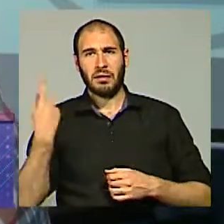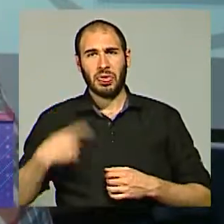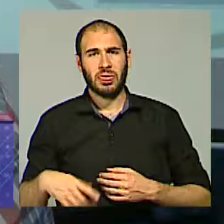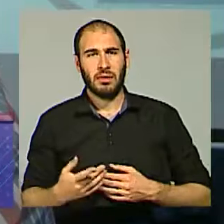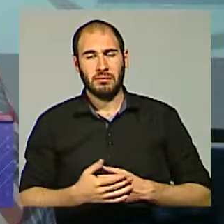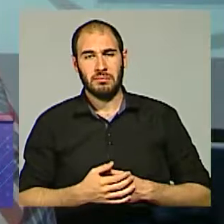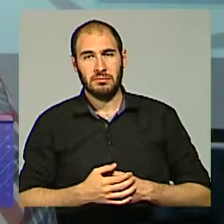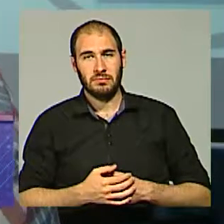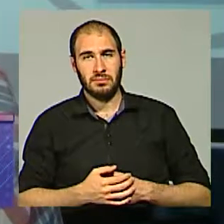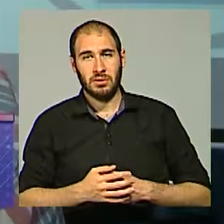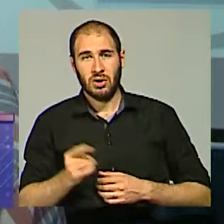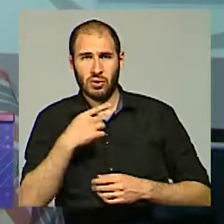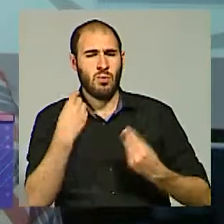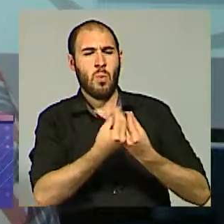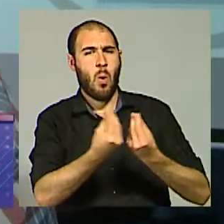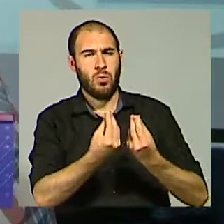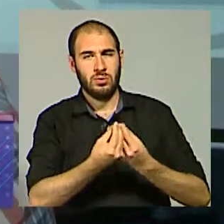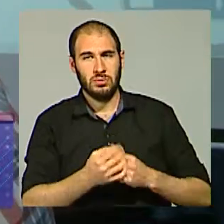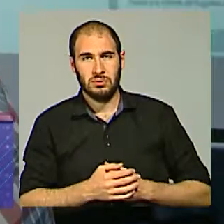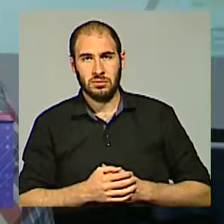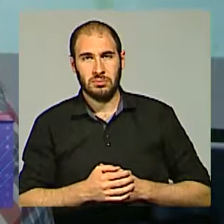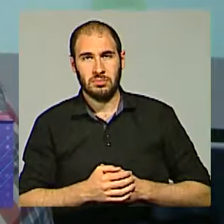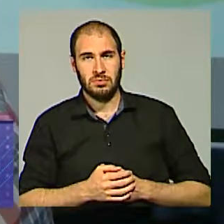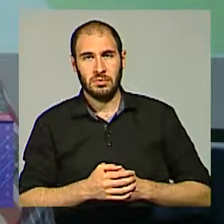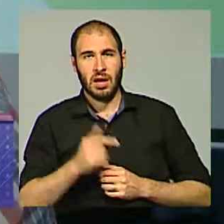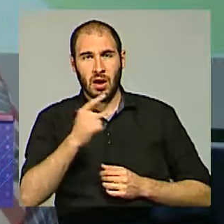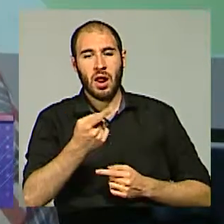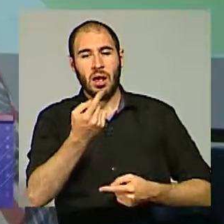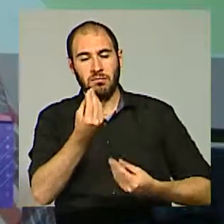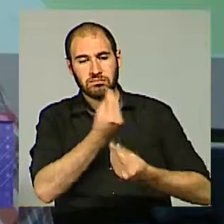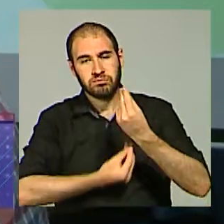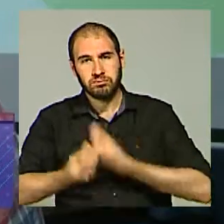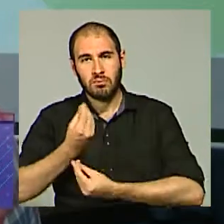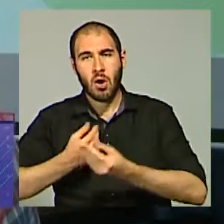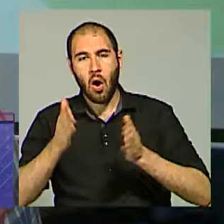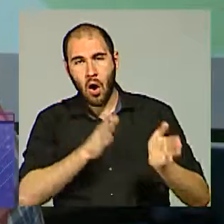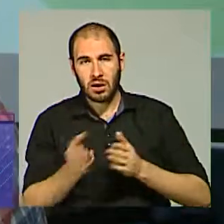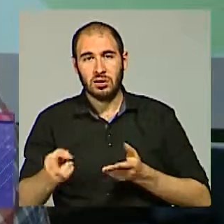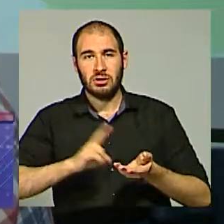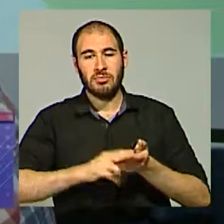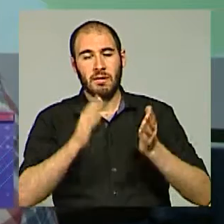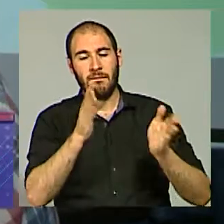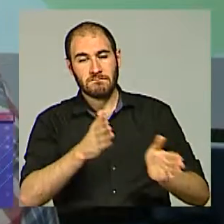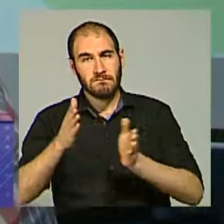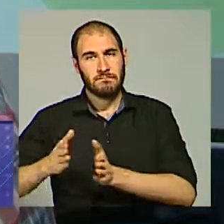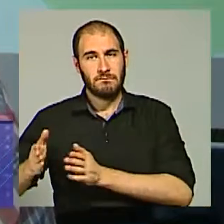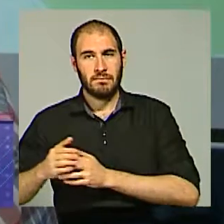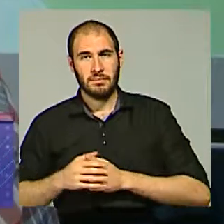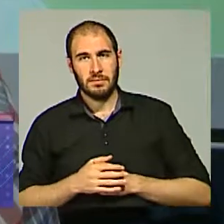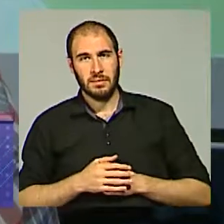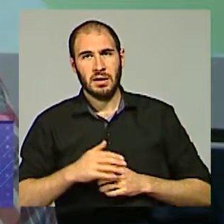realidad estamos muchos que están reorganizando el sector que quieren un esquema de